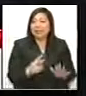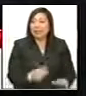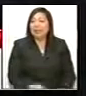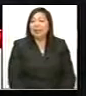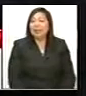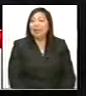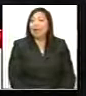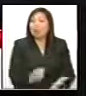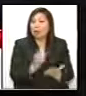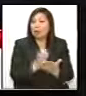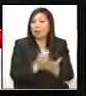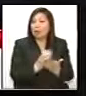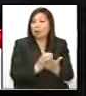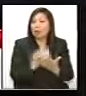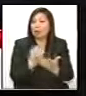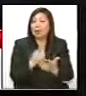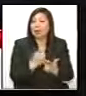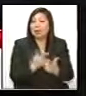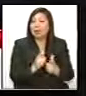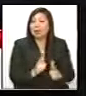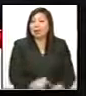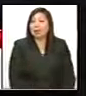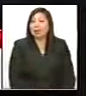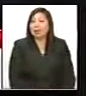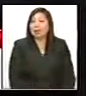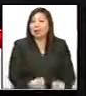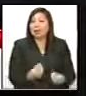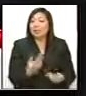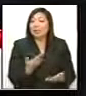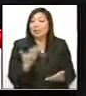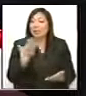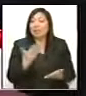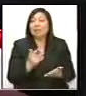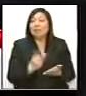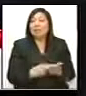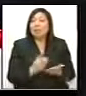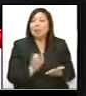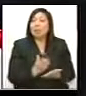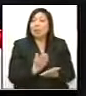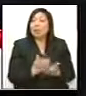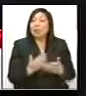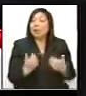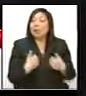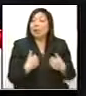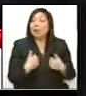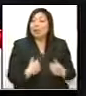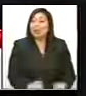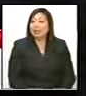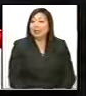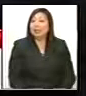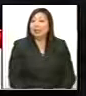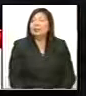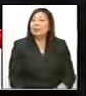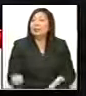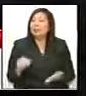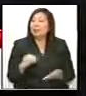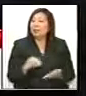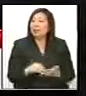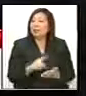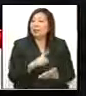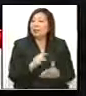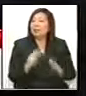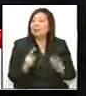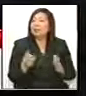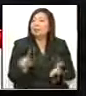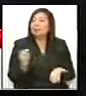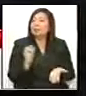sido contratadas para la libertad, justamente porque sabemos las dificultades que han tenido, por eso es que adicionamos 117